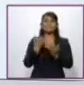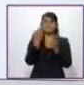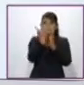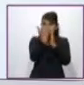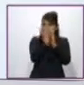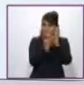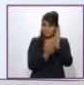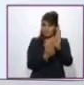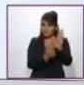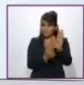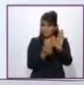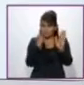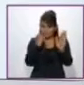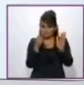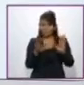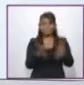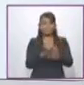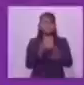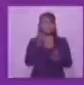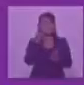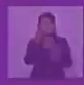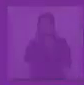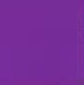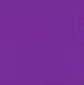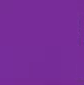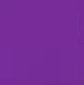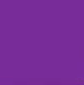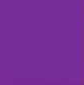segmento serán las siguientes. Corre video.